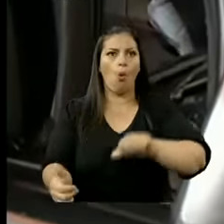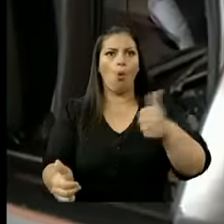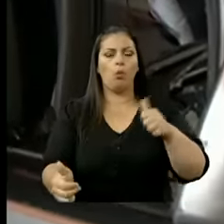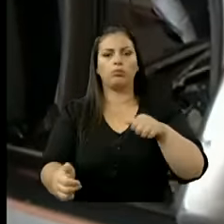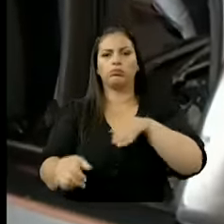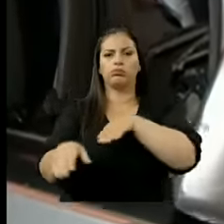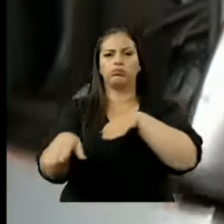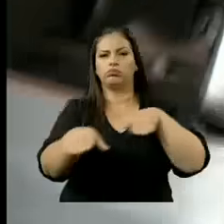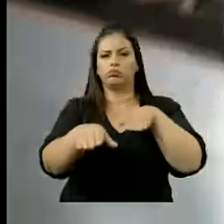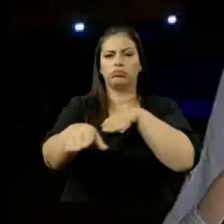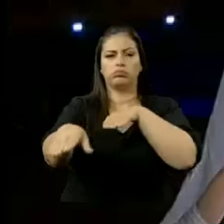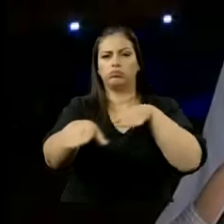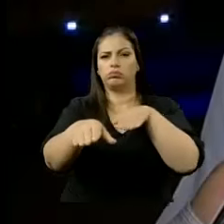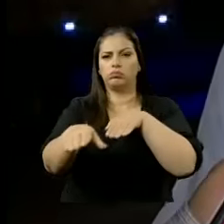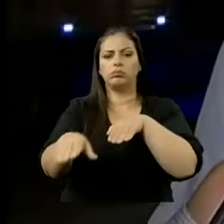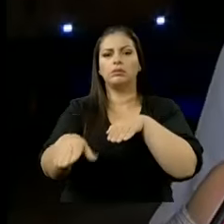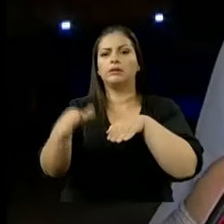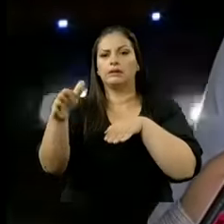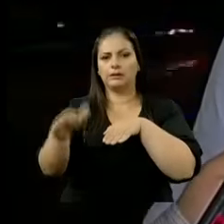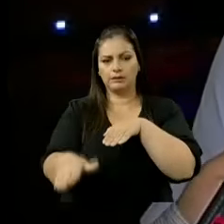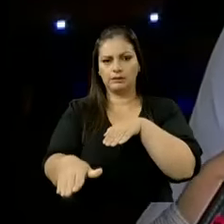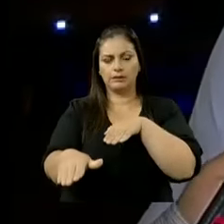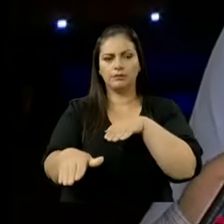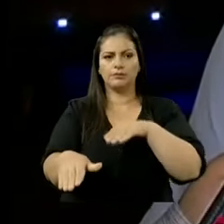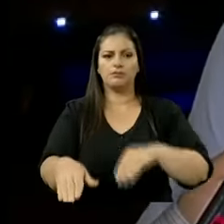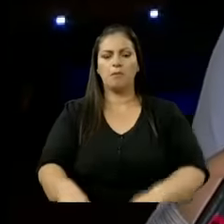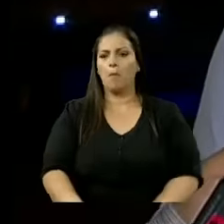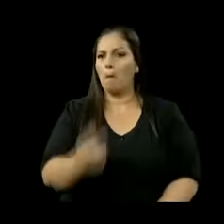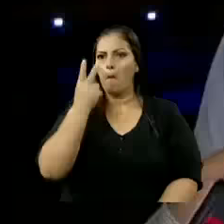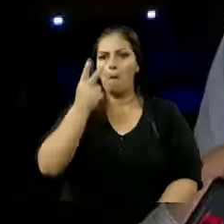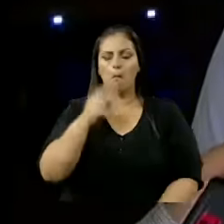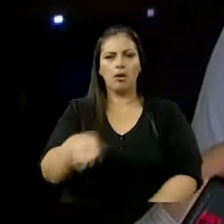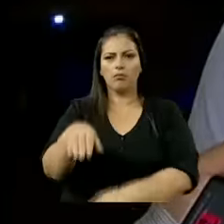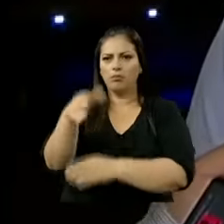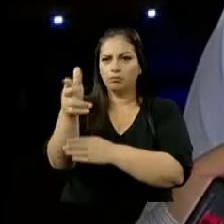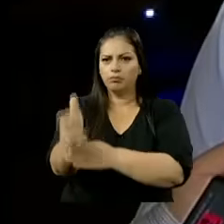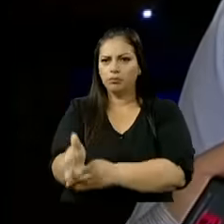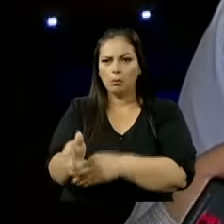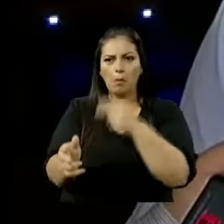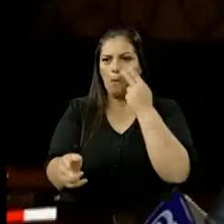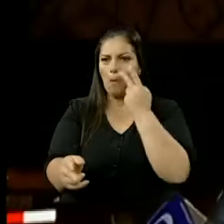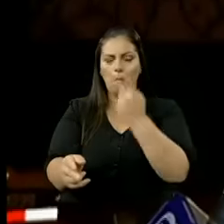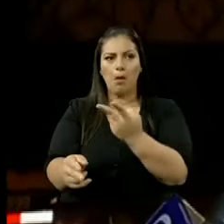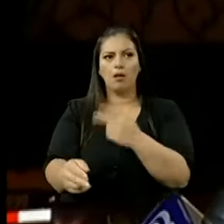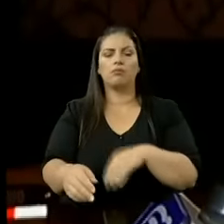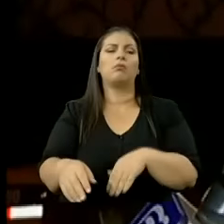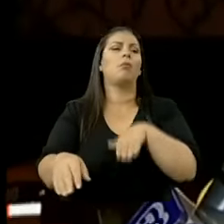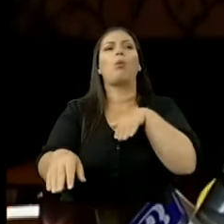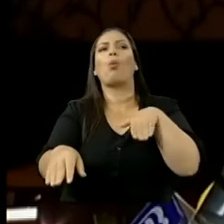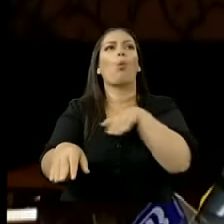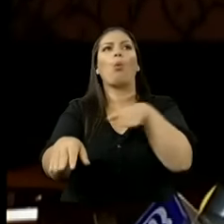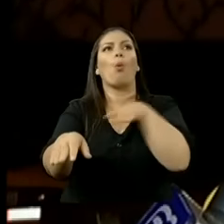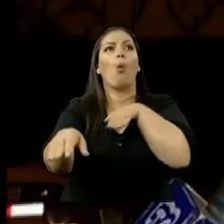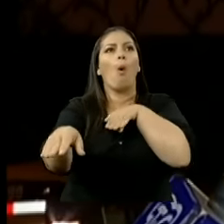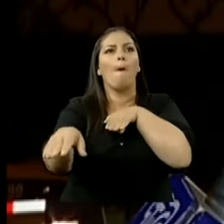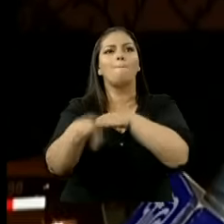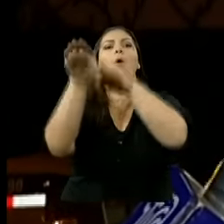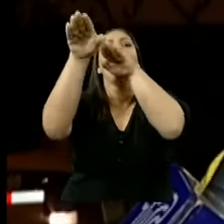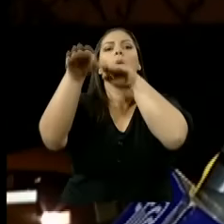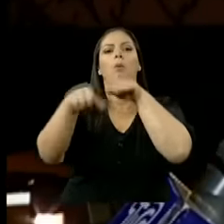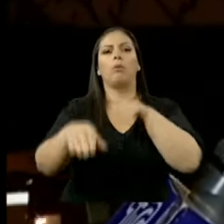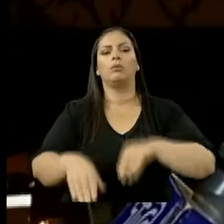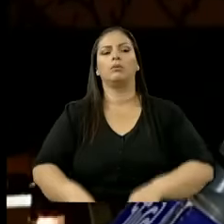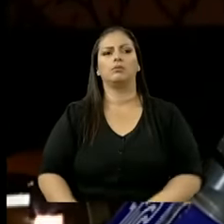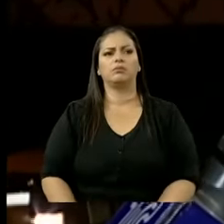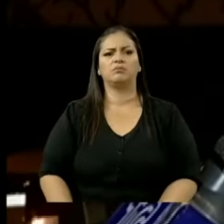donde presumimos no se percató del vehículo estacionado y le impactó por la parte posterior. Aquí nadie respeta la velocidad, hay